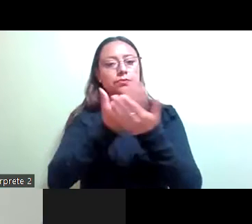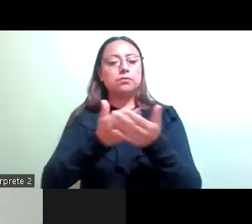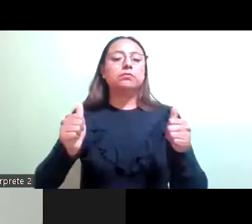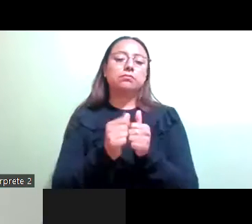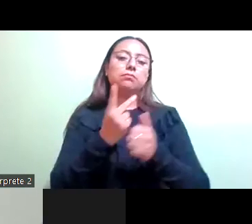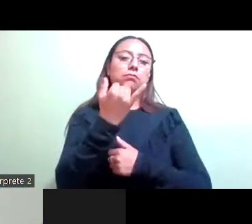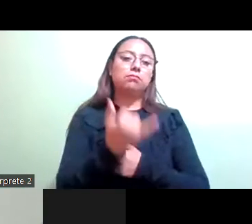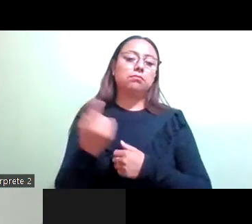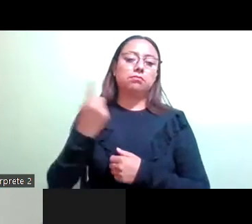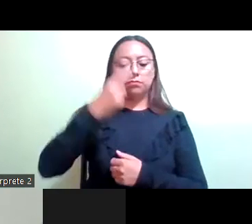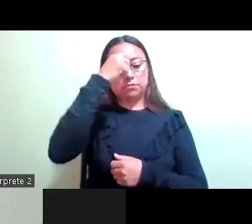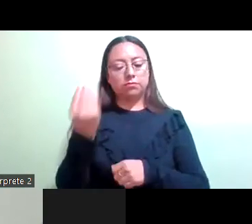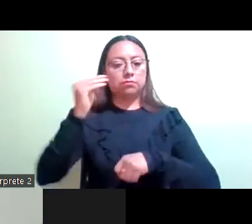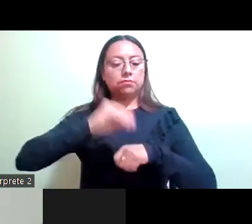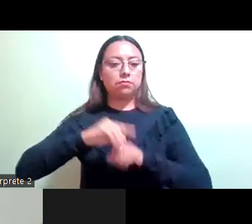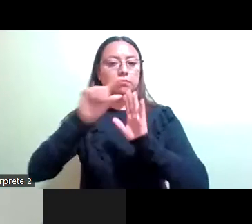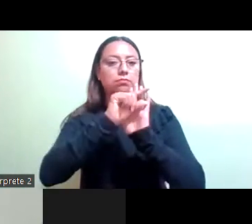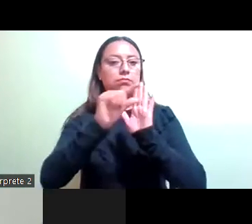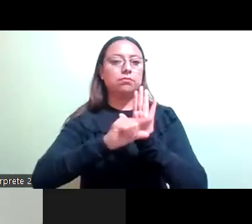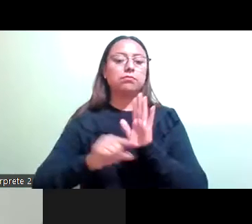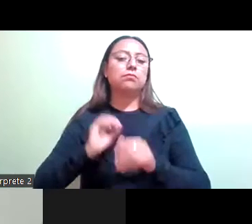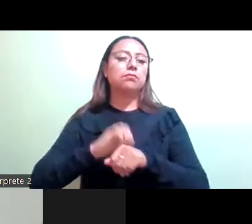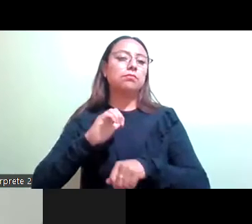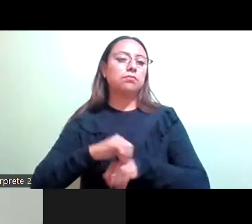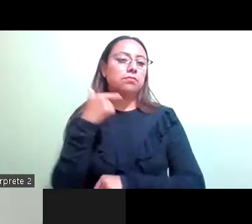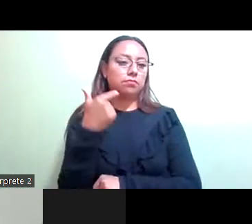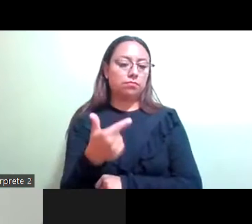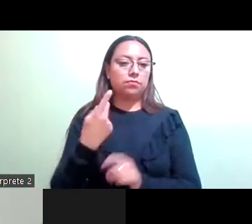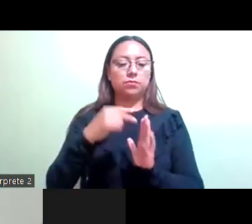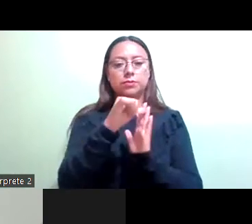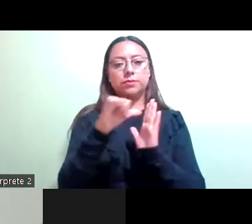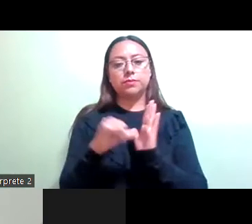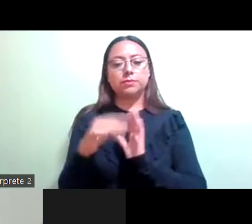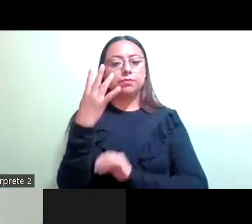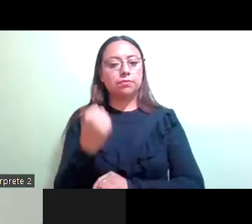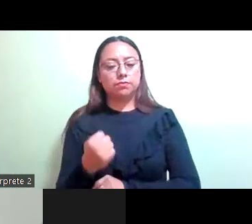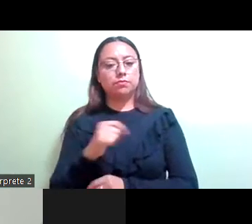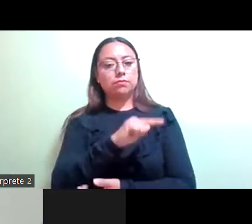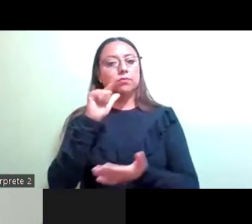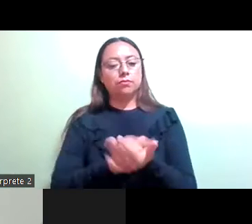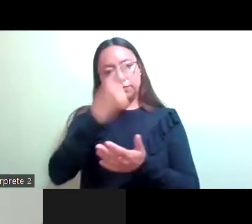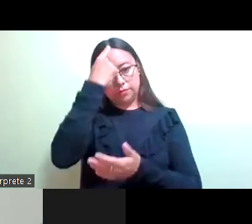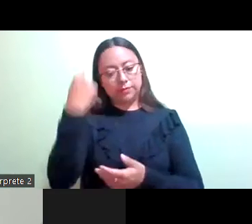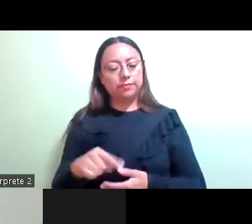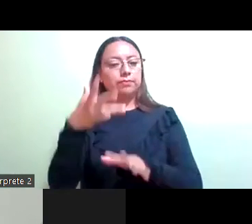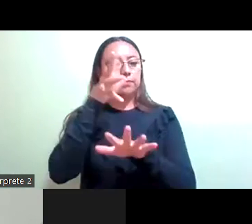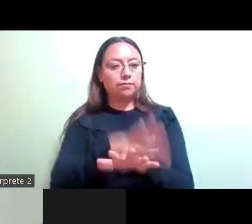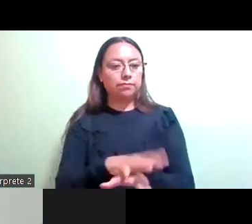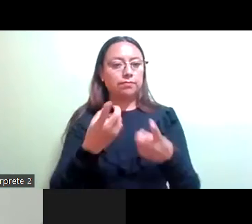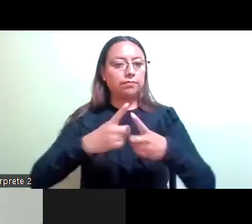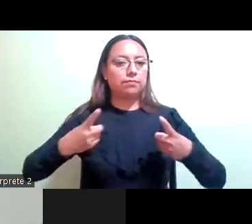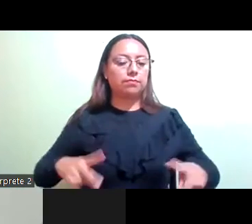por el que se adiciona la fracción 7 al artículo 9 de la Ley para la Integración al Desarrollo de las Personas